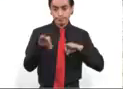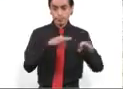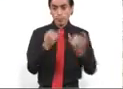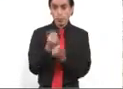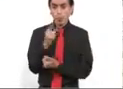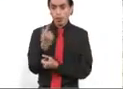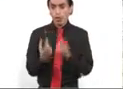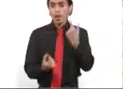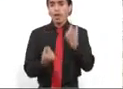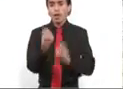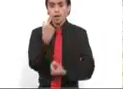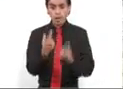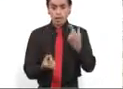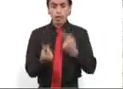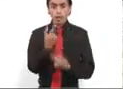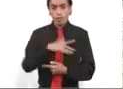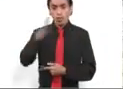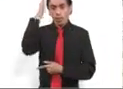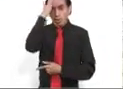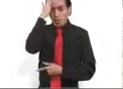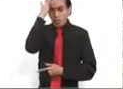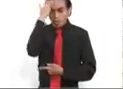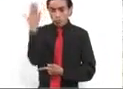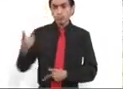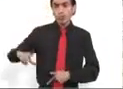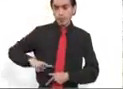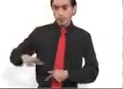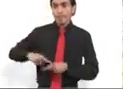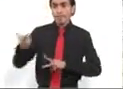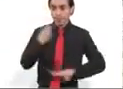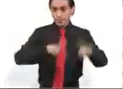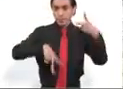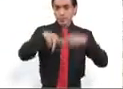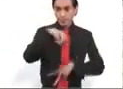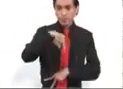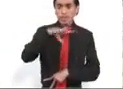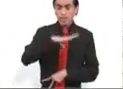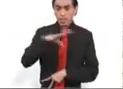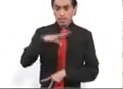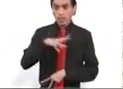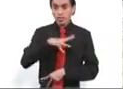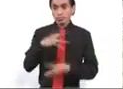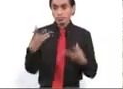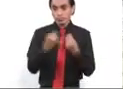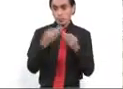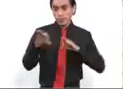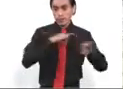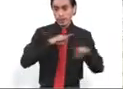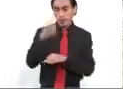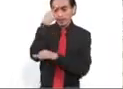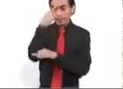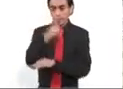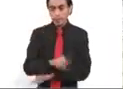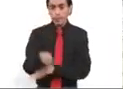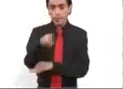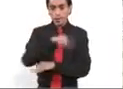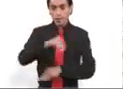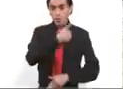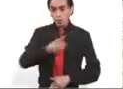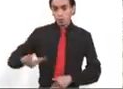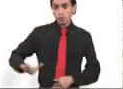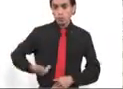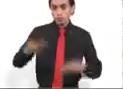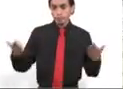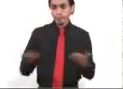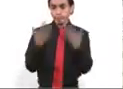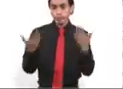vienen algunos gobernadores, gobernadoras, y vamos a estar pues trabajando para el fortalecimiento pues de los municipios